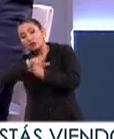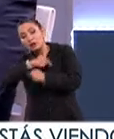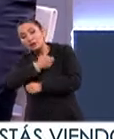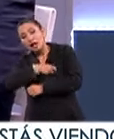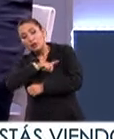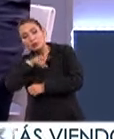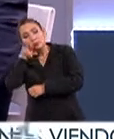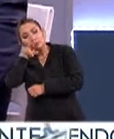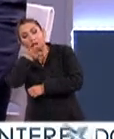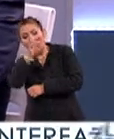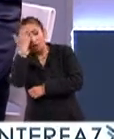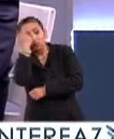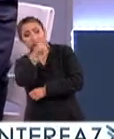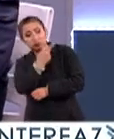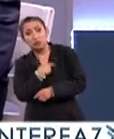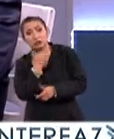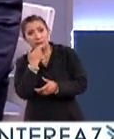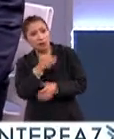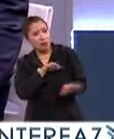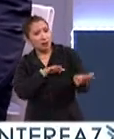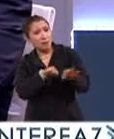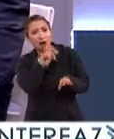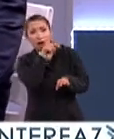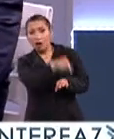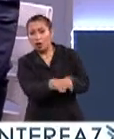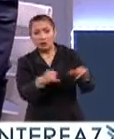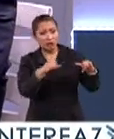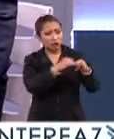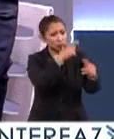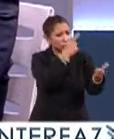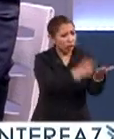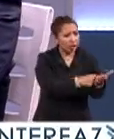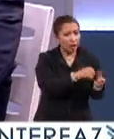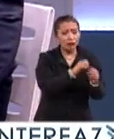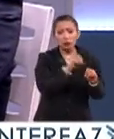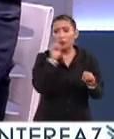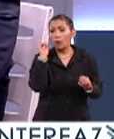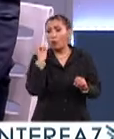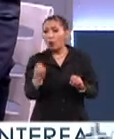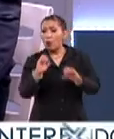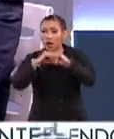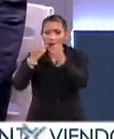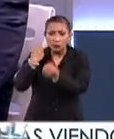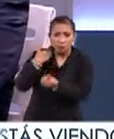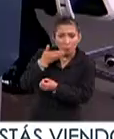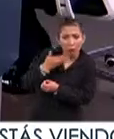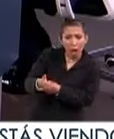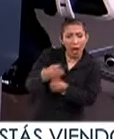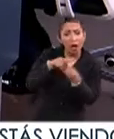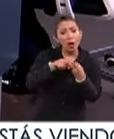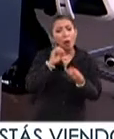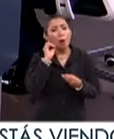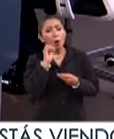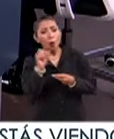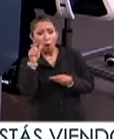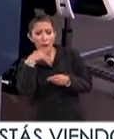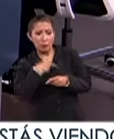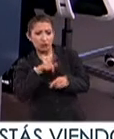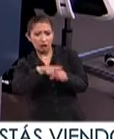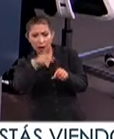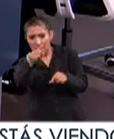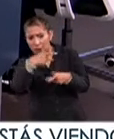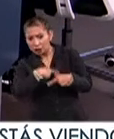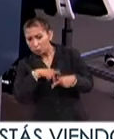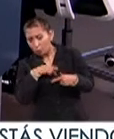Salud? Pues reconocer esos talentos, ya sea a nivel institucional o de una organización y también a nivel